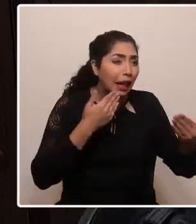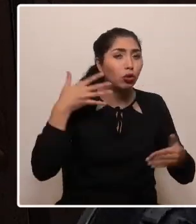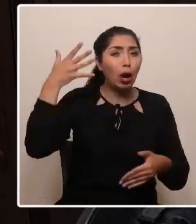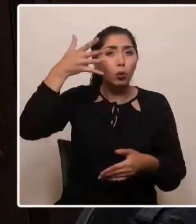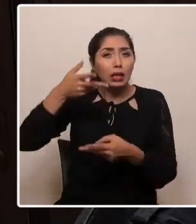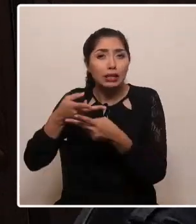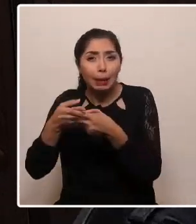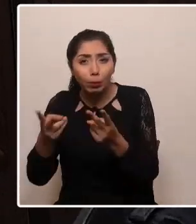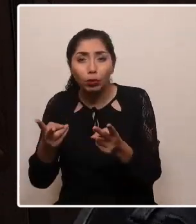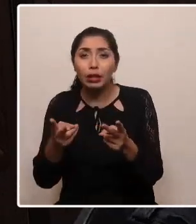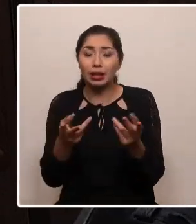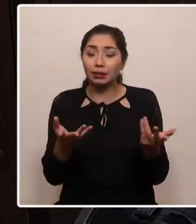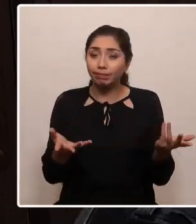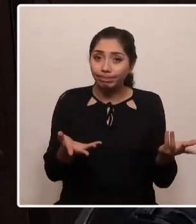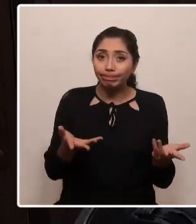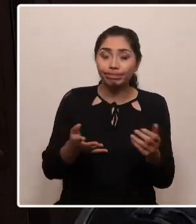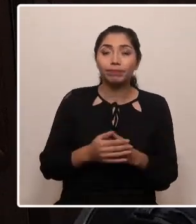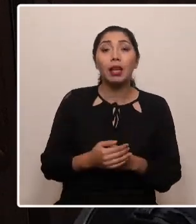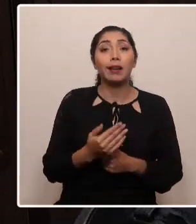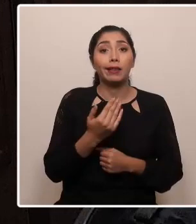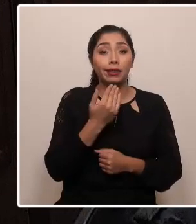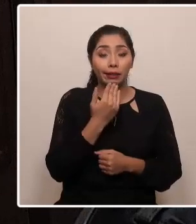este trabajo, y a su vez también